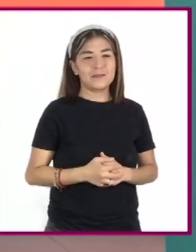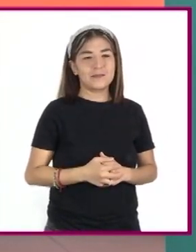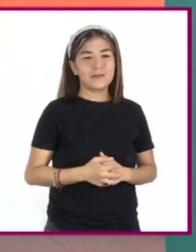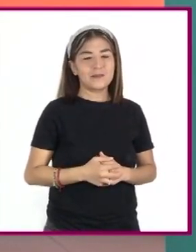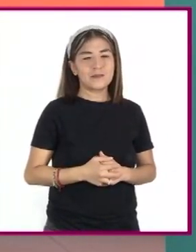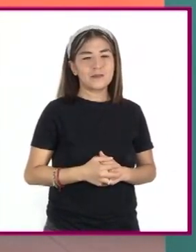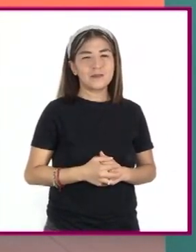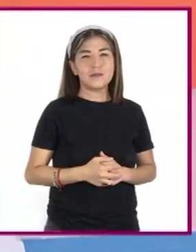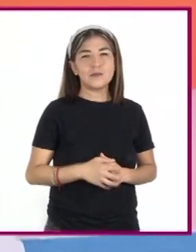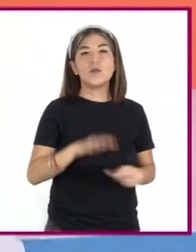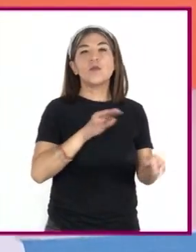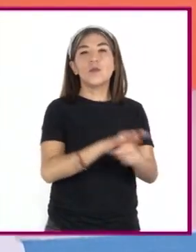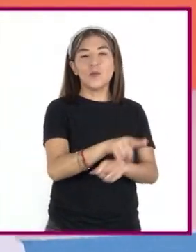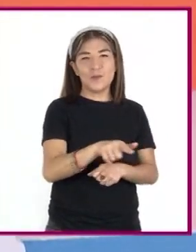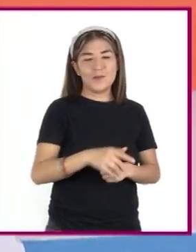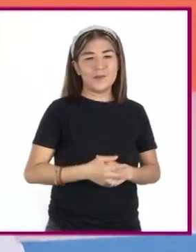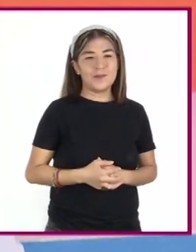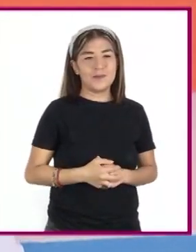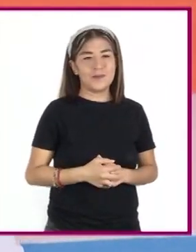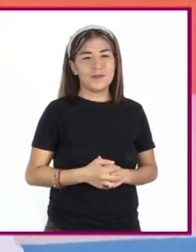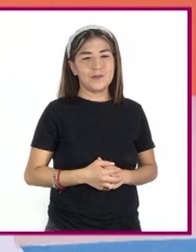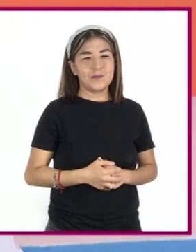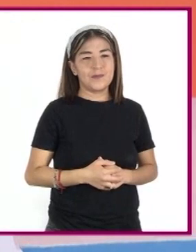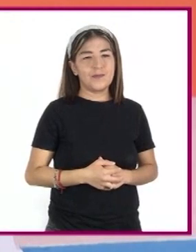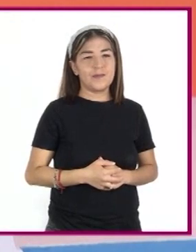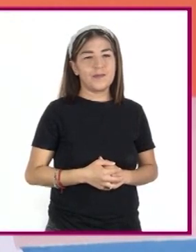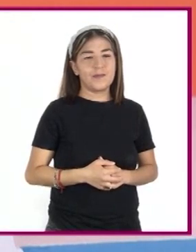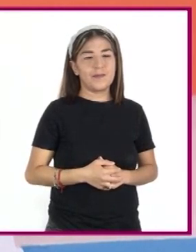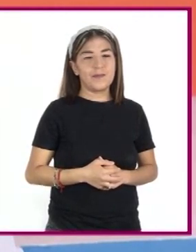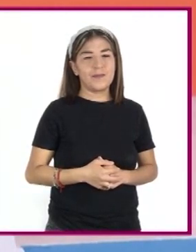Veamos de qué organismo se trata.